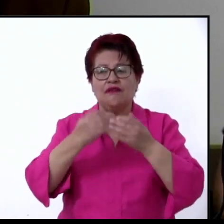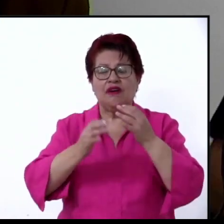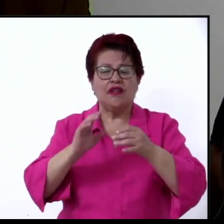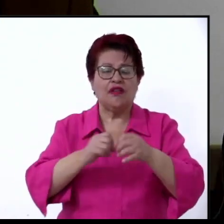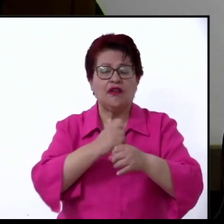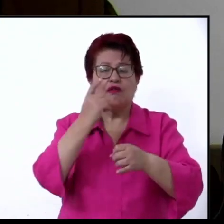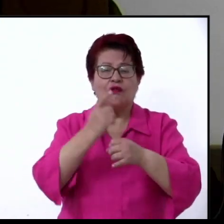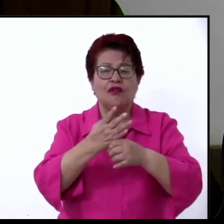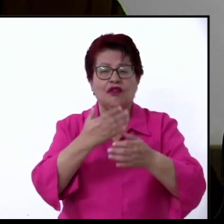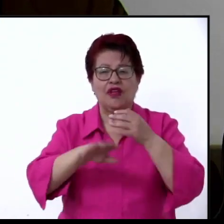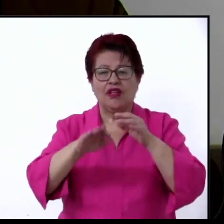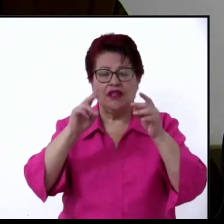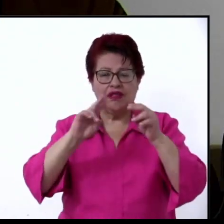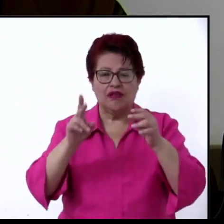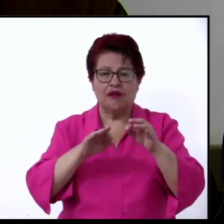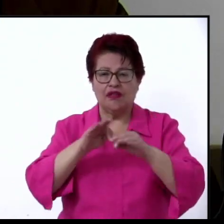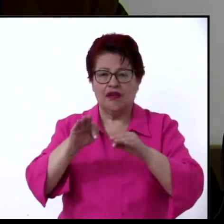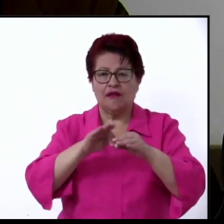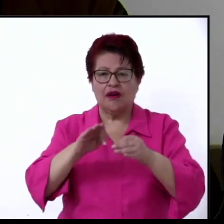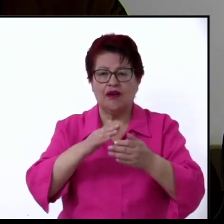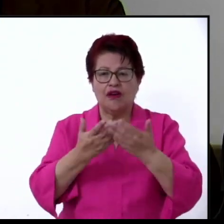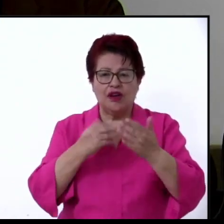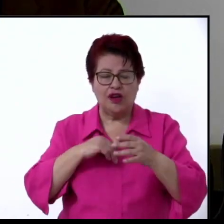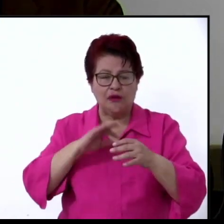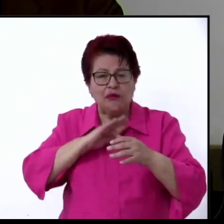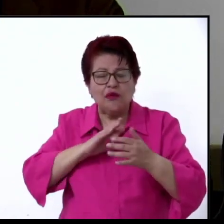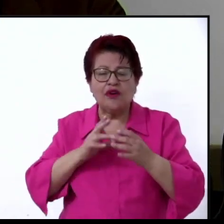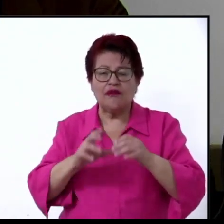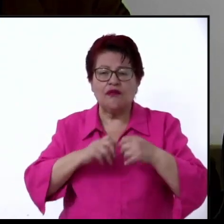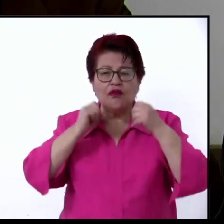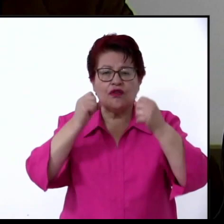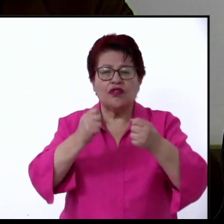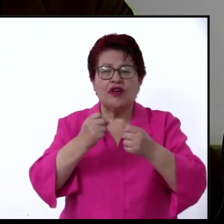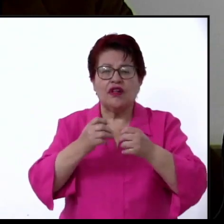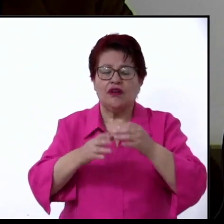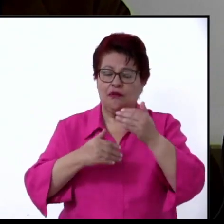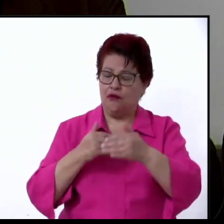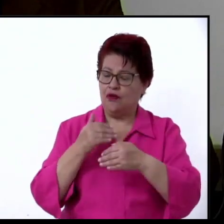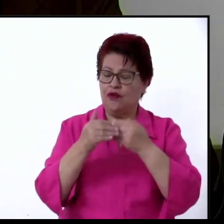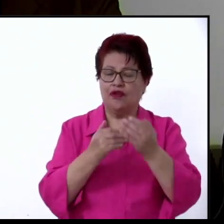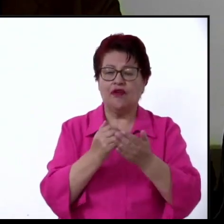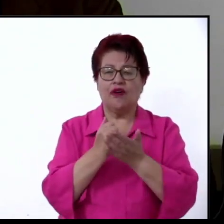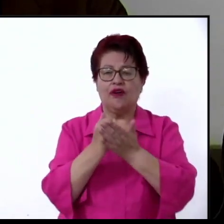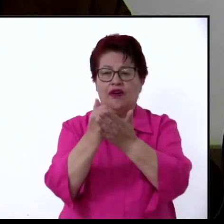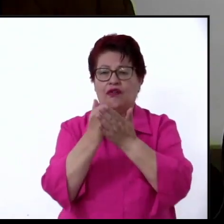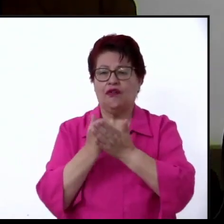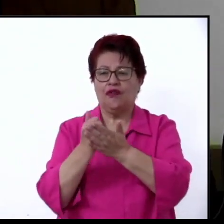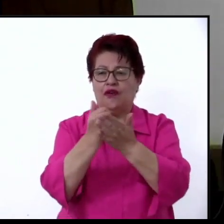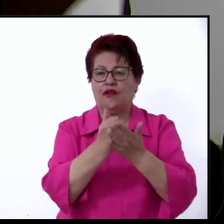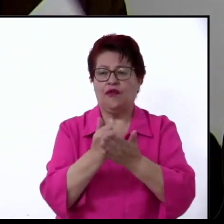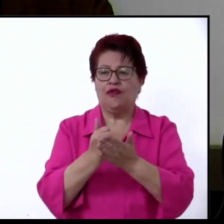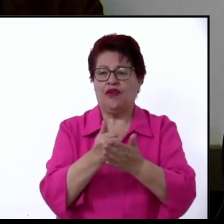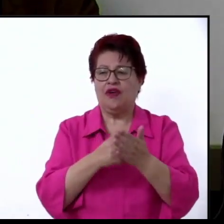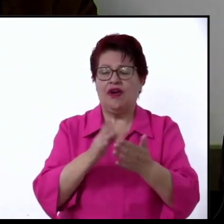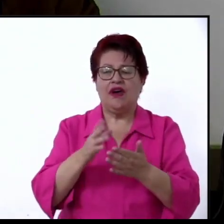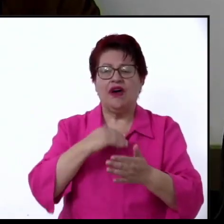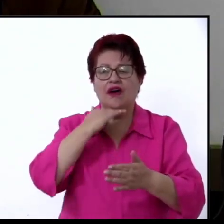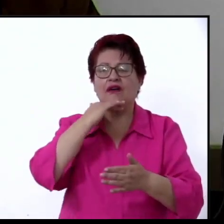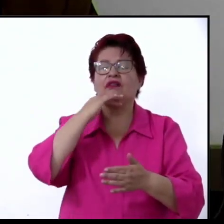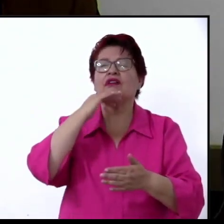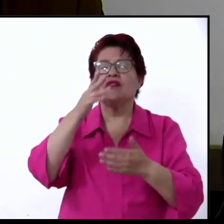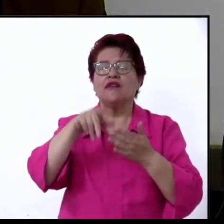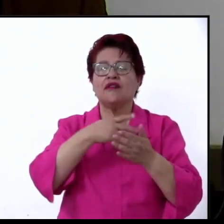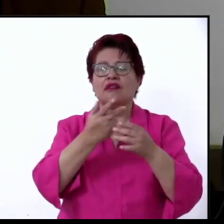materia laboral y tener la posibilidad pues de fortalecer procesos que nos ayuden a dignificar. Hemos puesto en